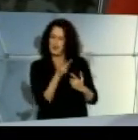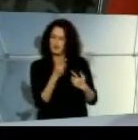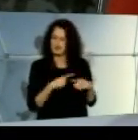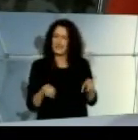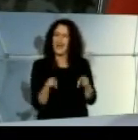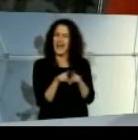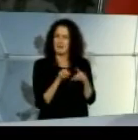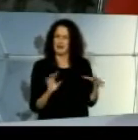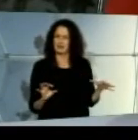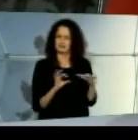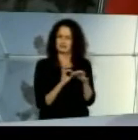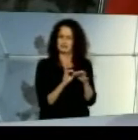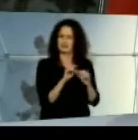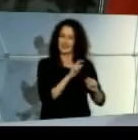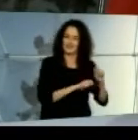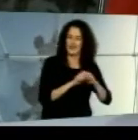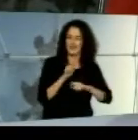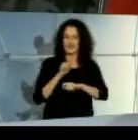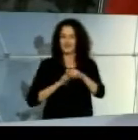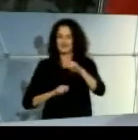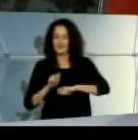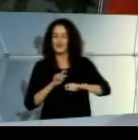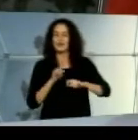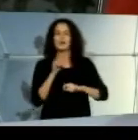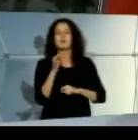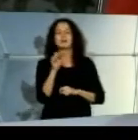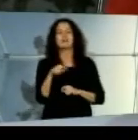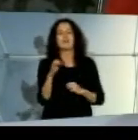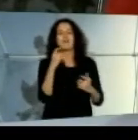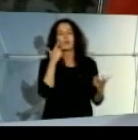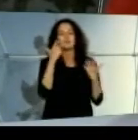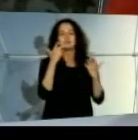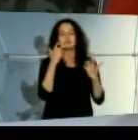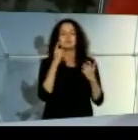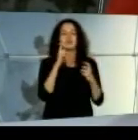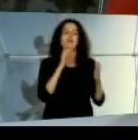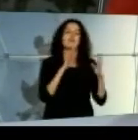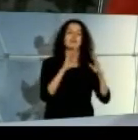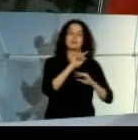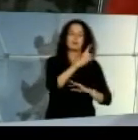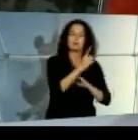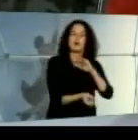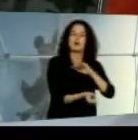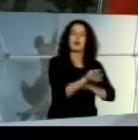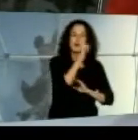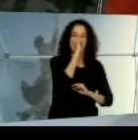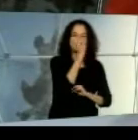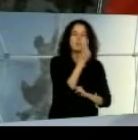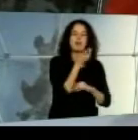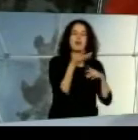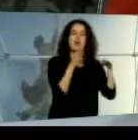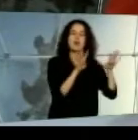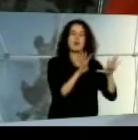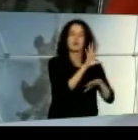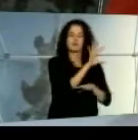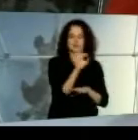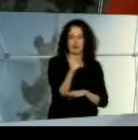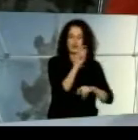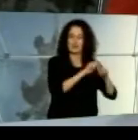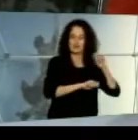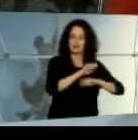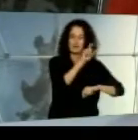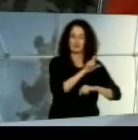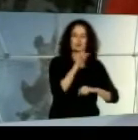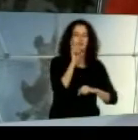sido, y hay que resaltar, pues, una primera fase que se crea en 1950, la Asociación de Sordos de Burgos,